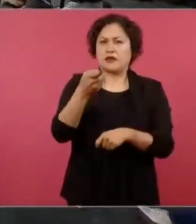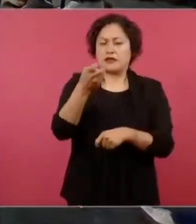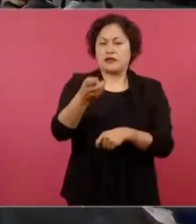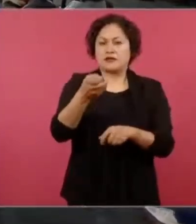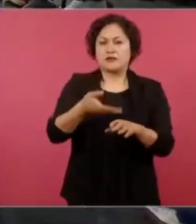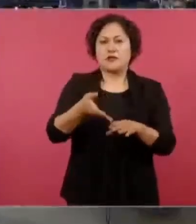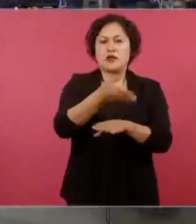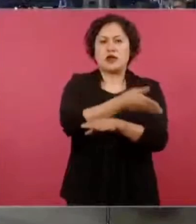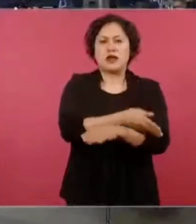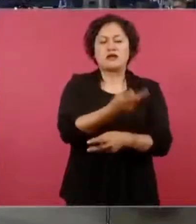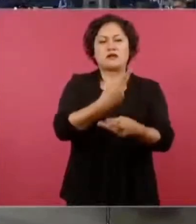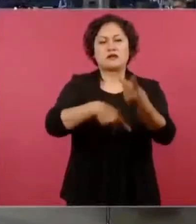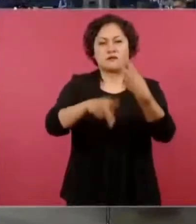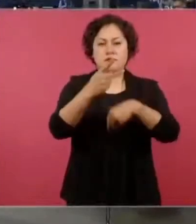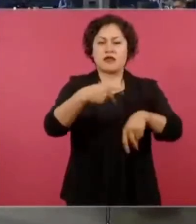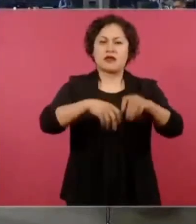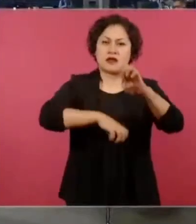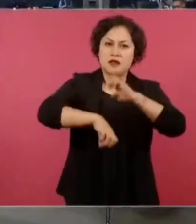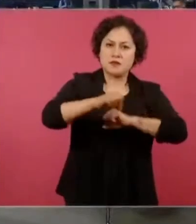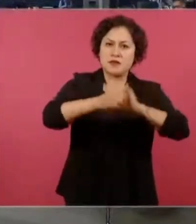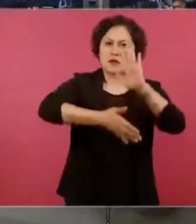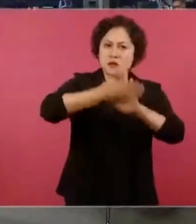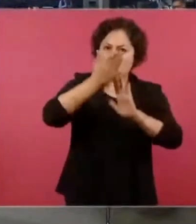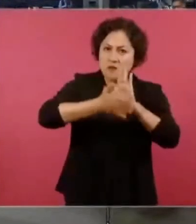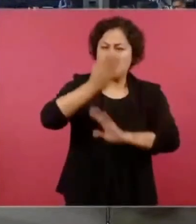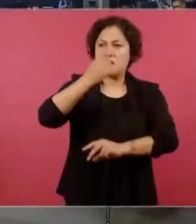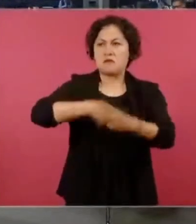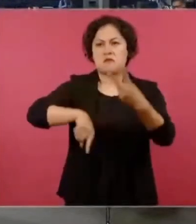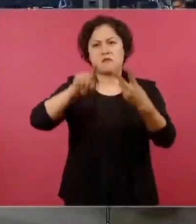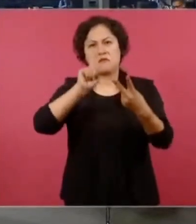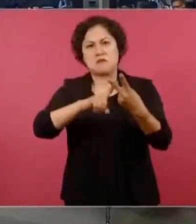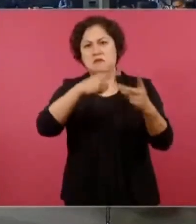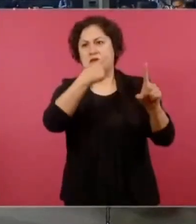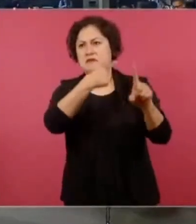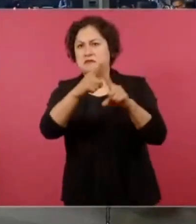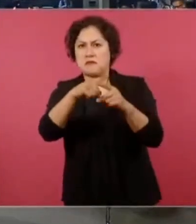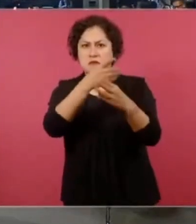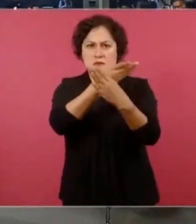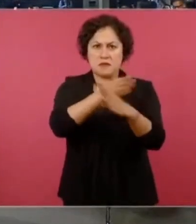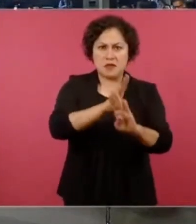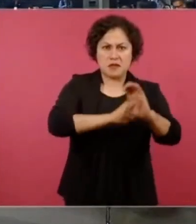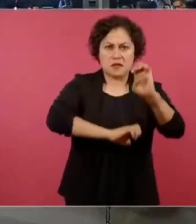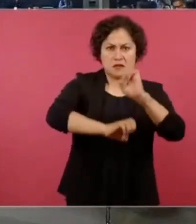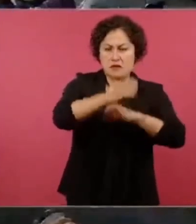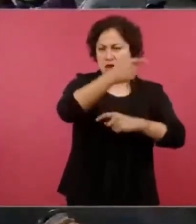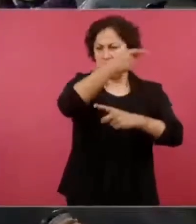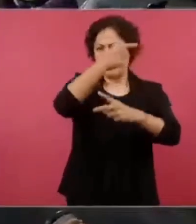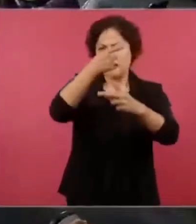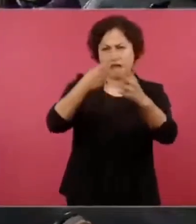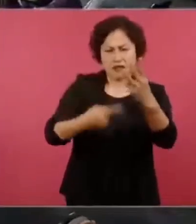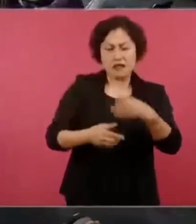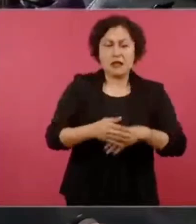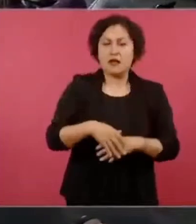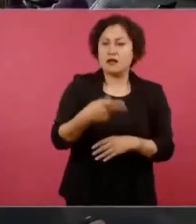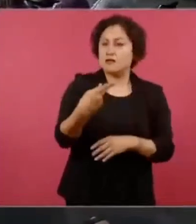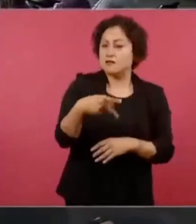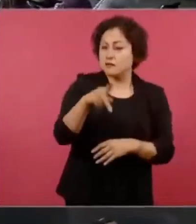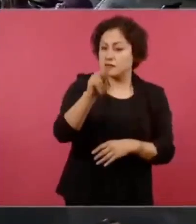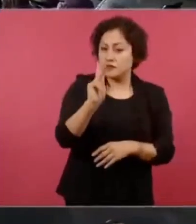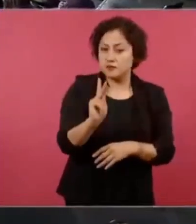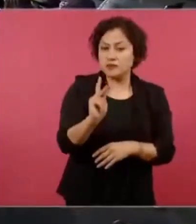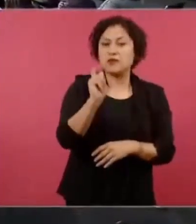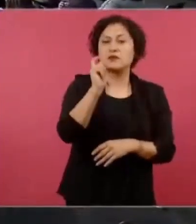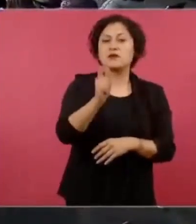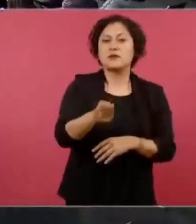bienes raíces, sí, terrenos, transferencias, pero ¿no urgiría a que las autoridades actuaran